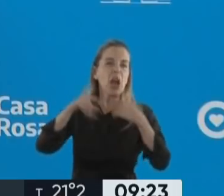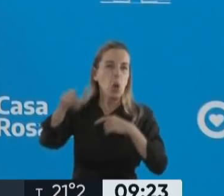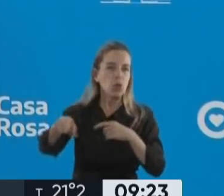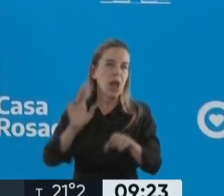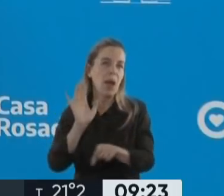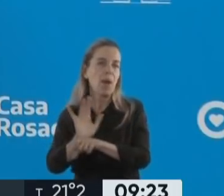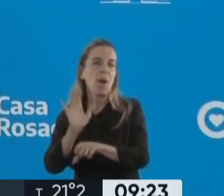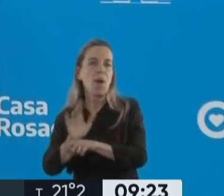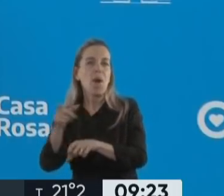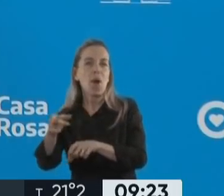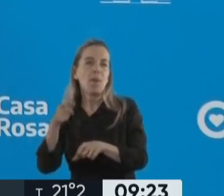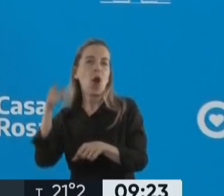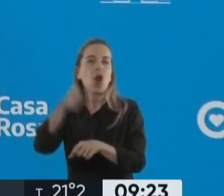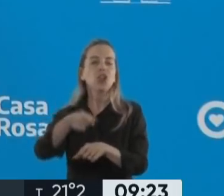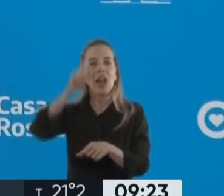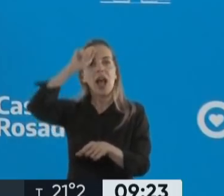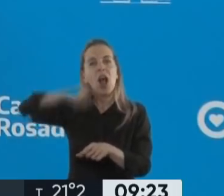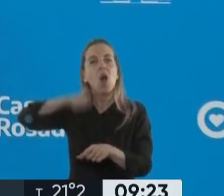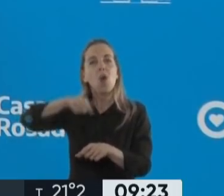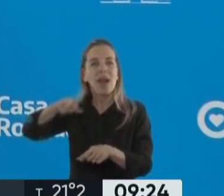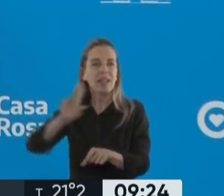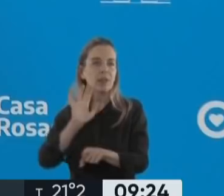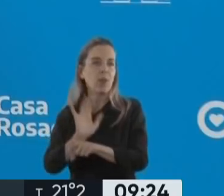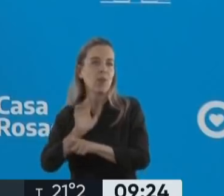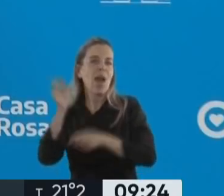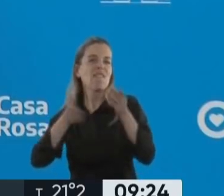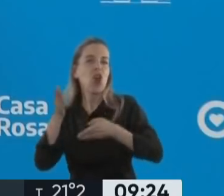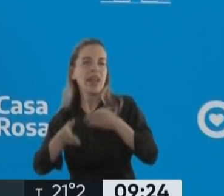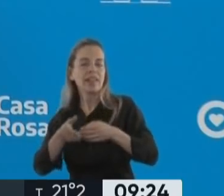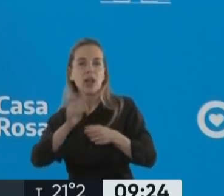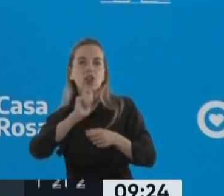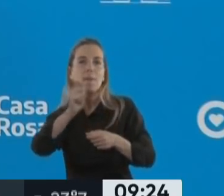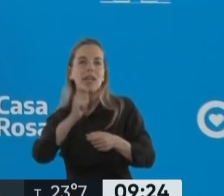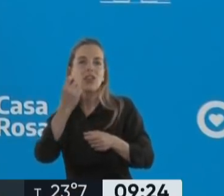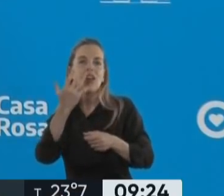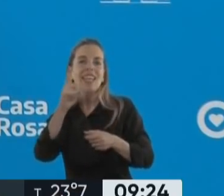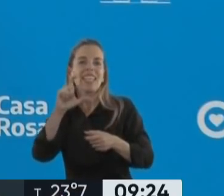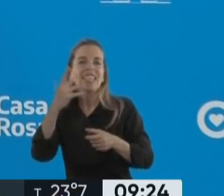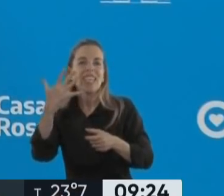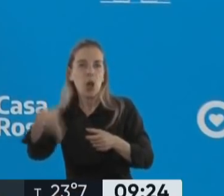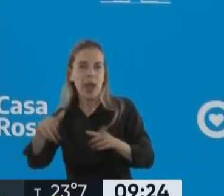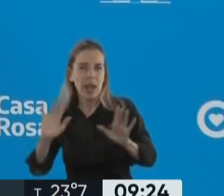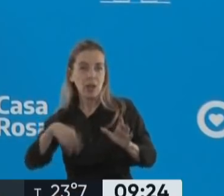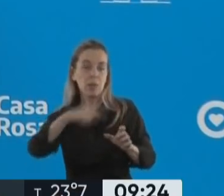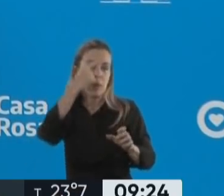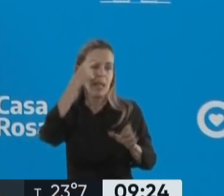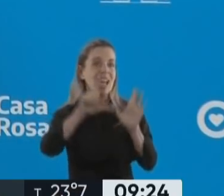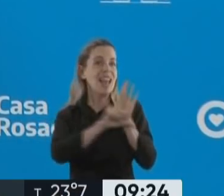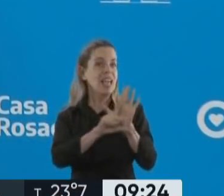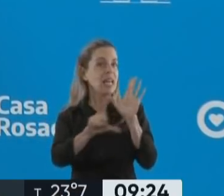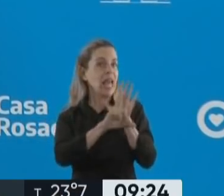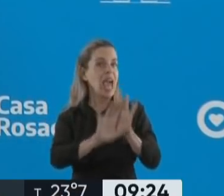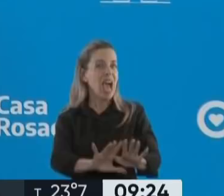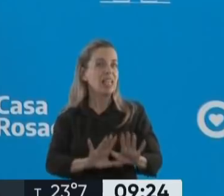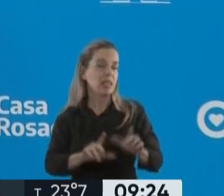patotear de alguna manera al juez y sin duda ejercer violencia contra un medio periodístico. Entonces nos parece que la ley es la ley, todos,